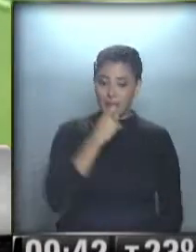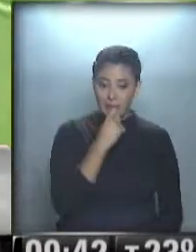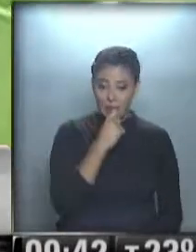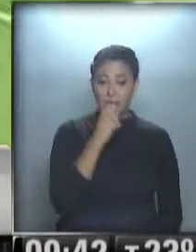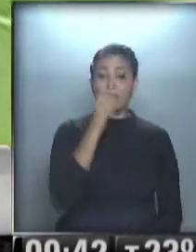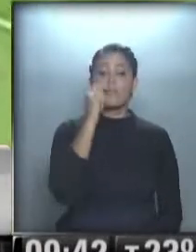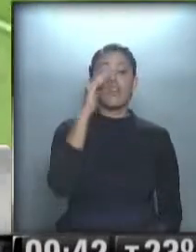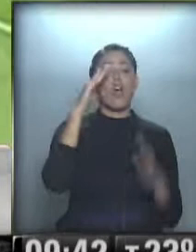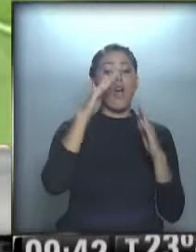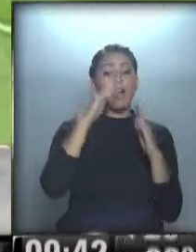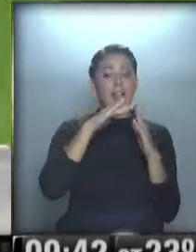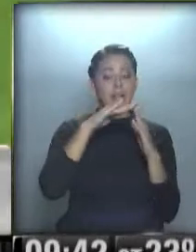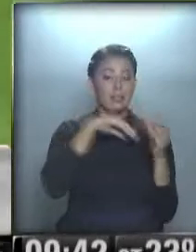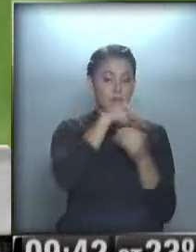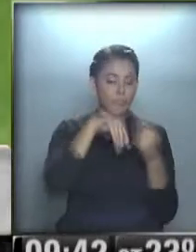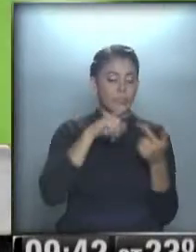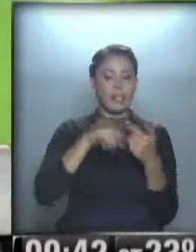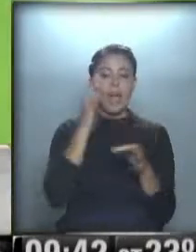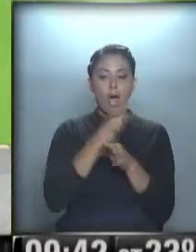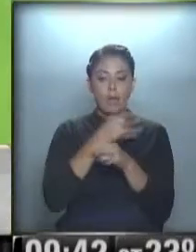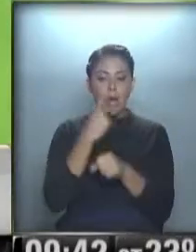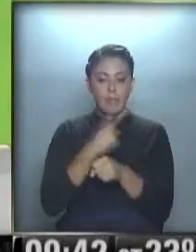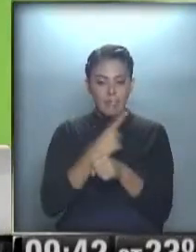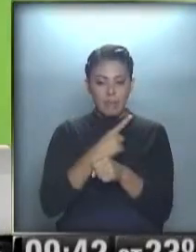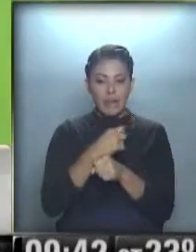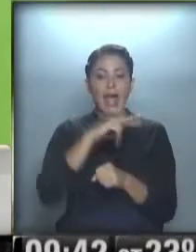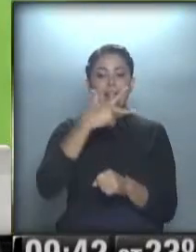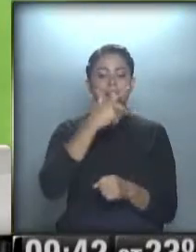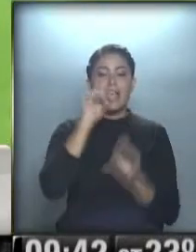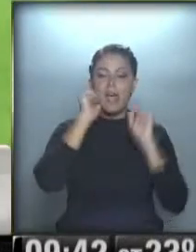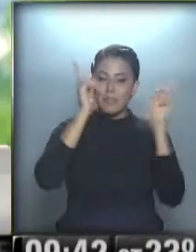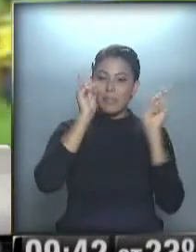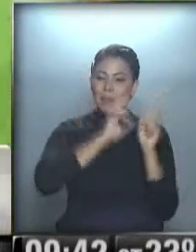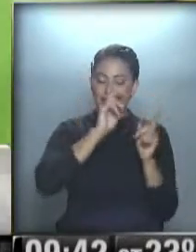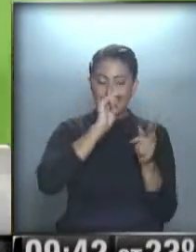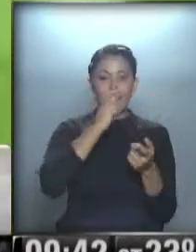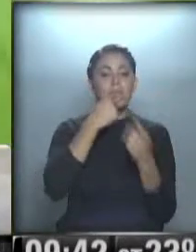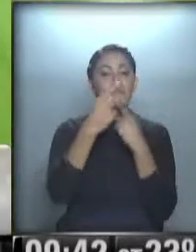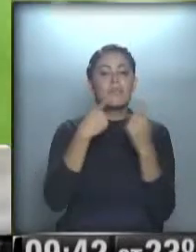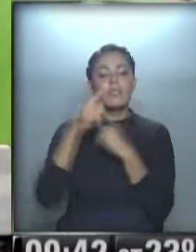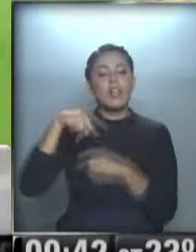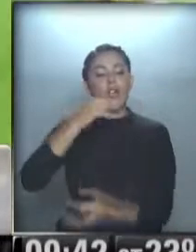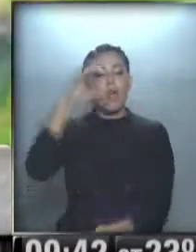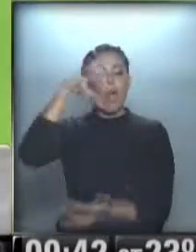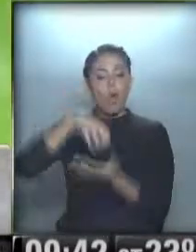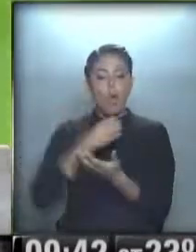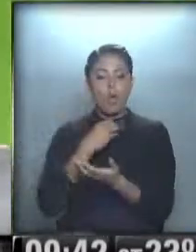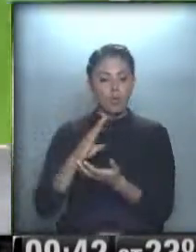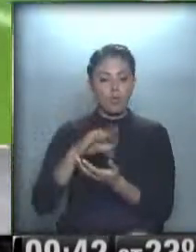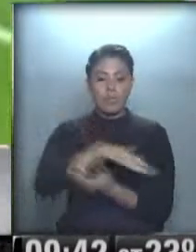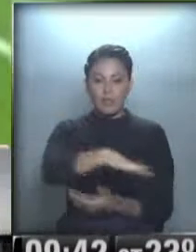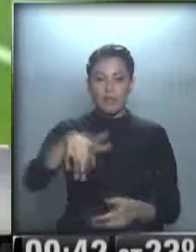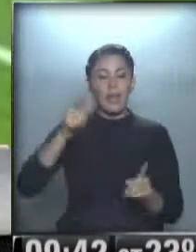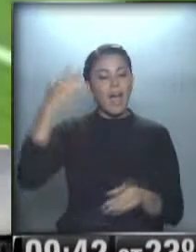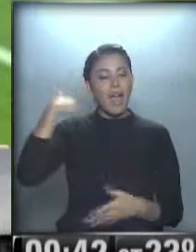la casa de familia, como la escuela primaria donde entrevistó a tres de sus maestras, las instalaciones del Club Newell's, la cancha de fútbol de barrio en la cual